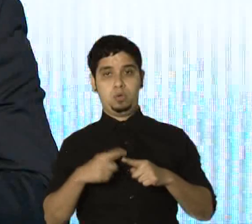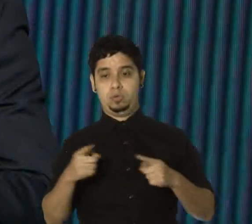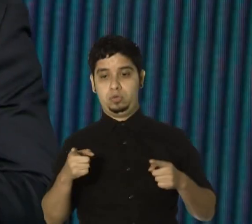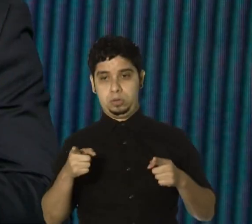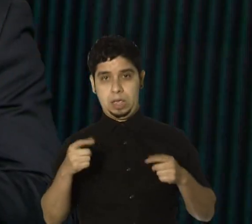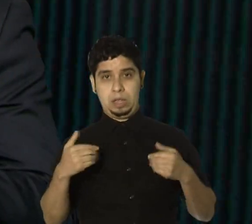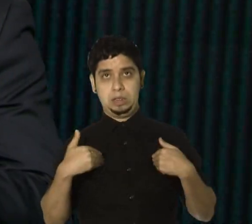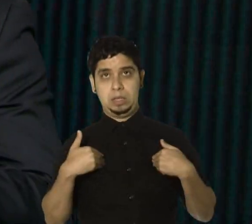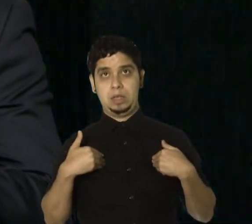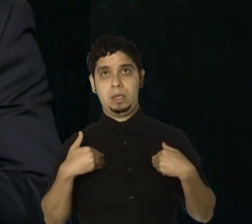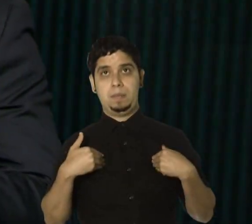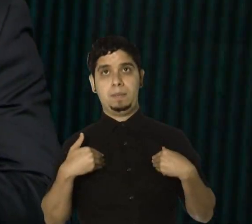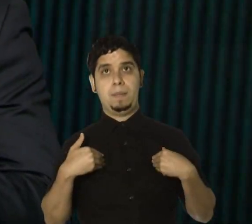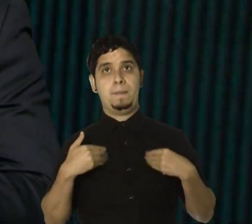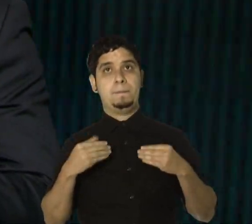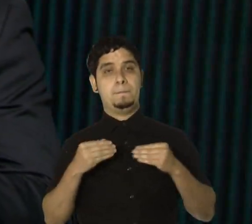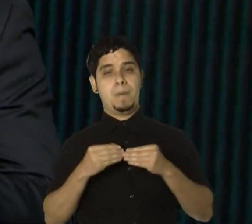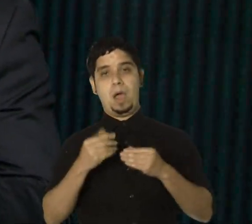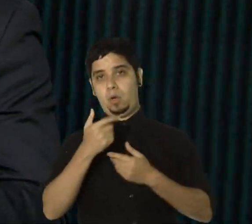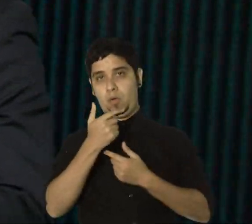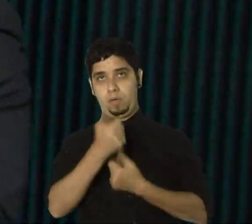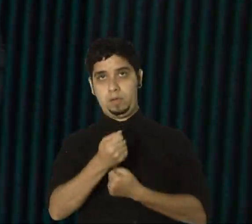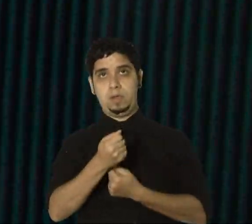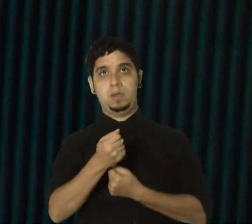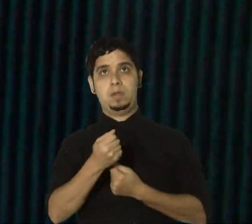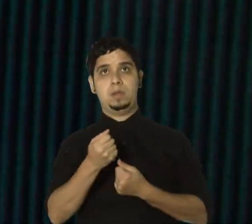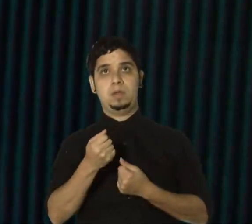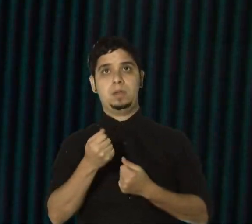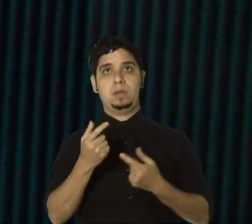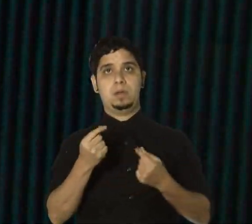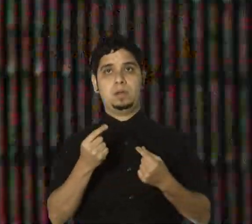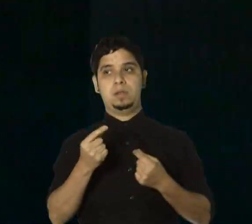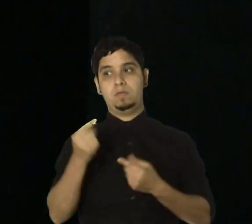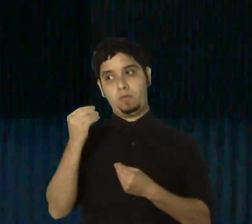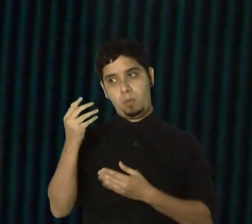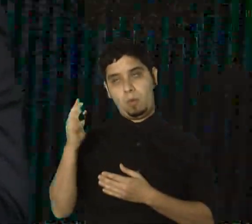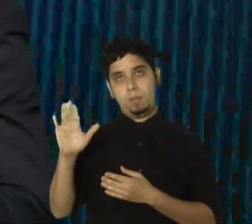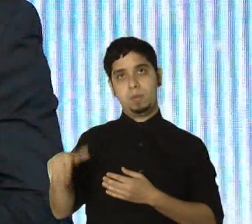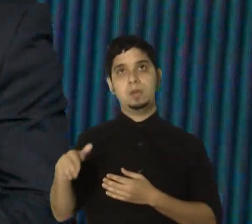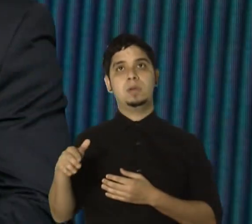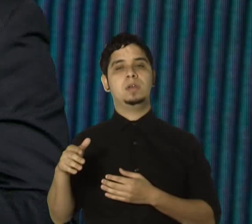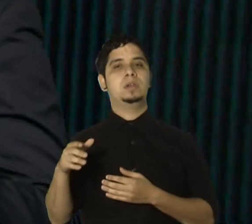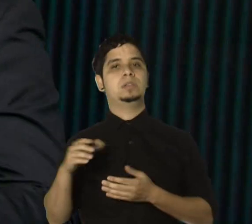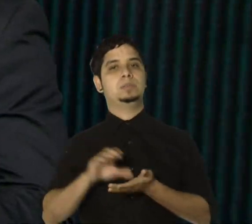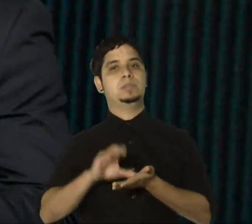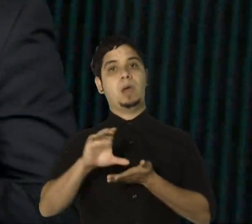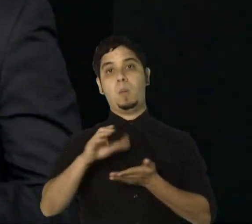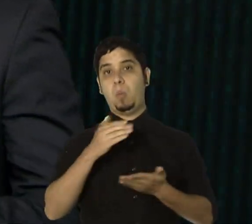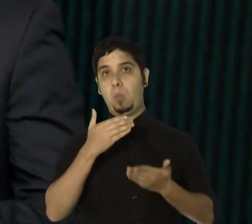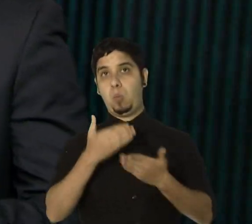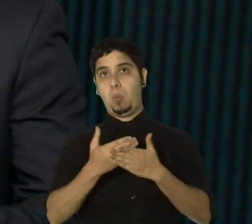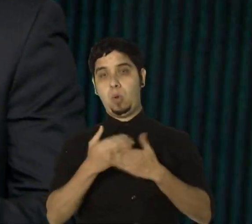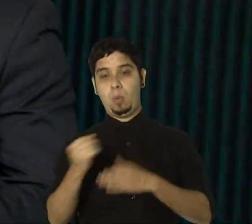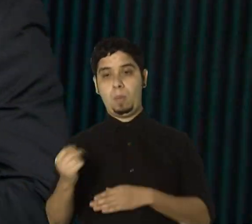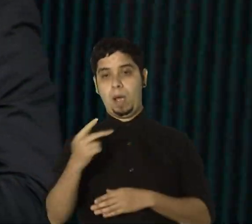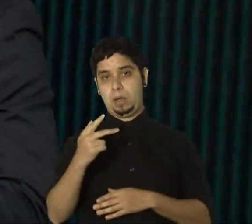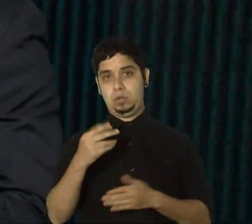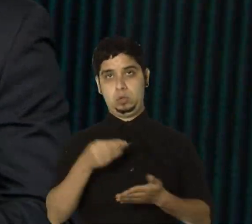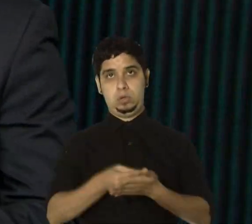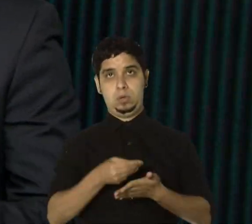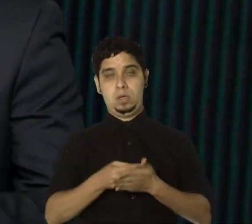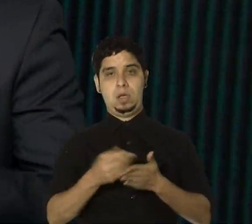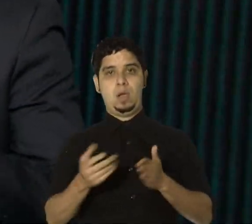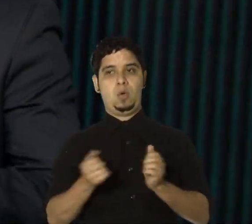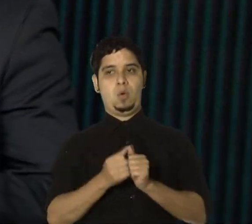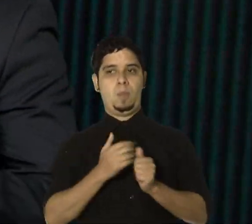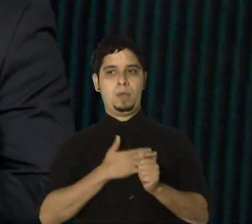confianza en el producto, yo voy a donde Limari, le dejo saber, Limari, hice esta inversión buenísima, me ha dado un retorno buenísimo, entra